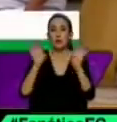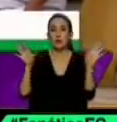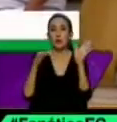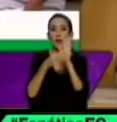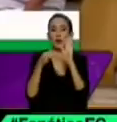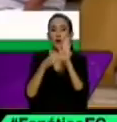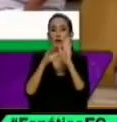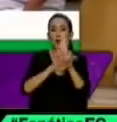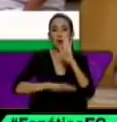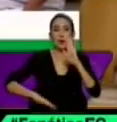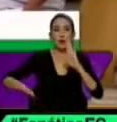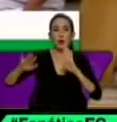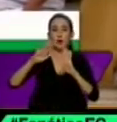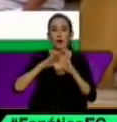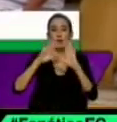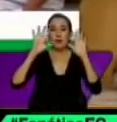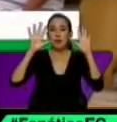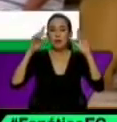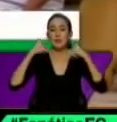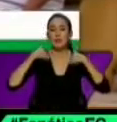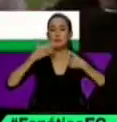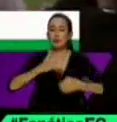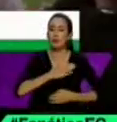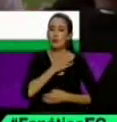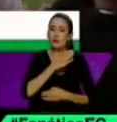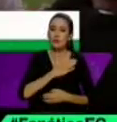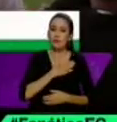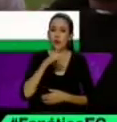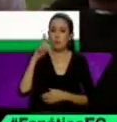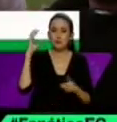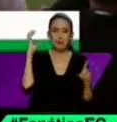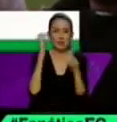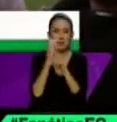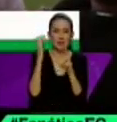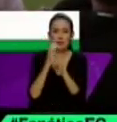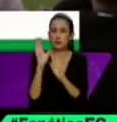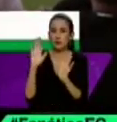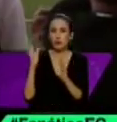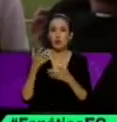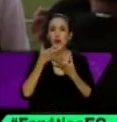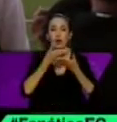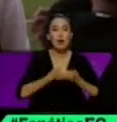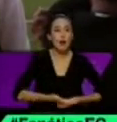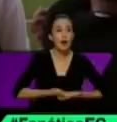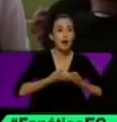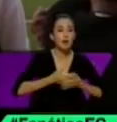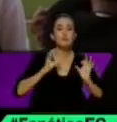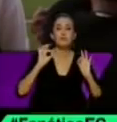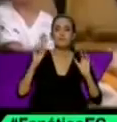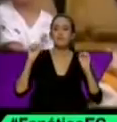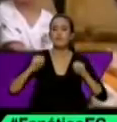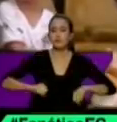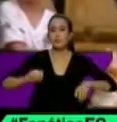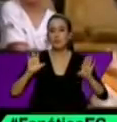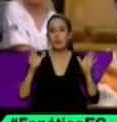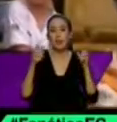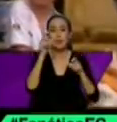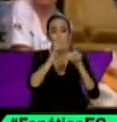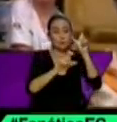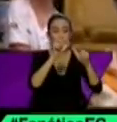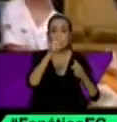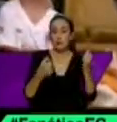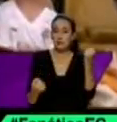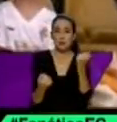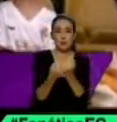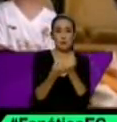por ejemplo Hazla del 10, confiamos en ti, aquí no te criticamos, solo te admiramos. Otro hashtag también fue Hazla del pez como en el